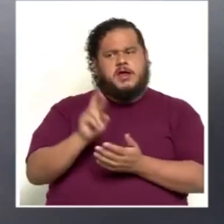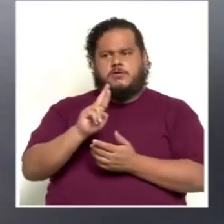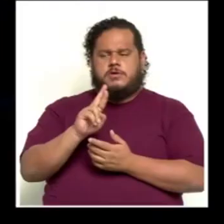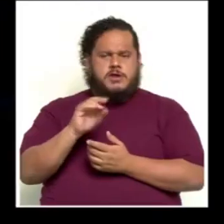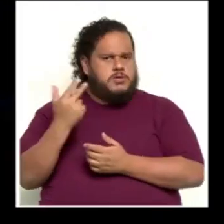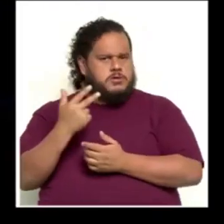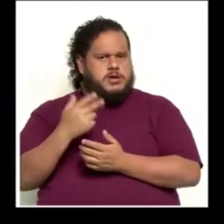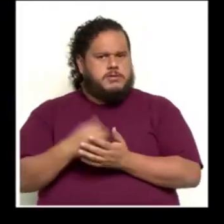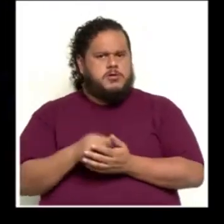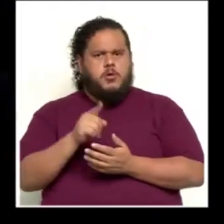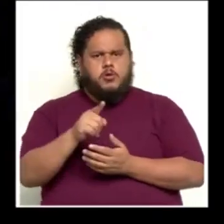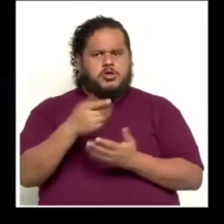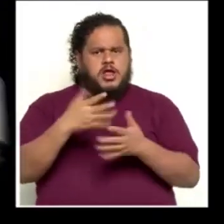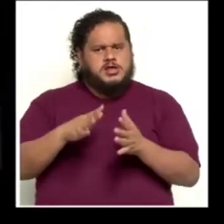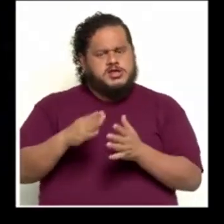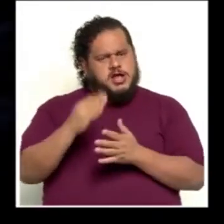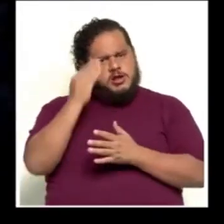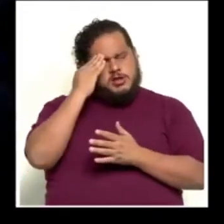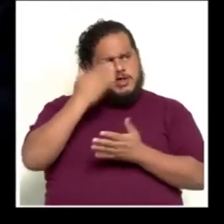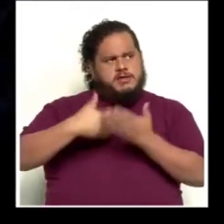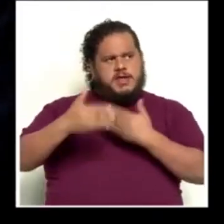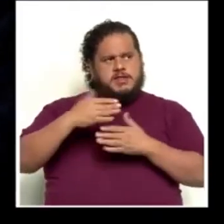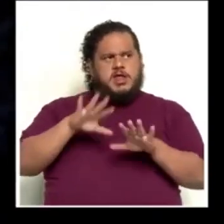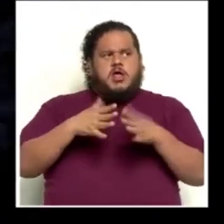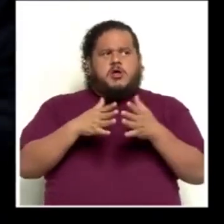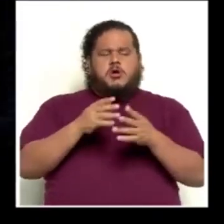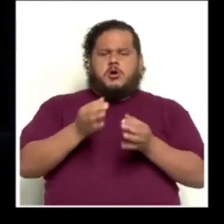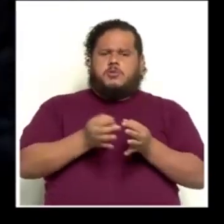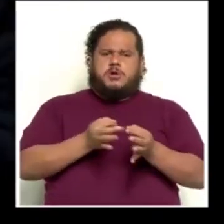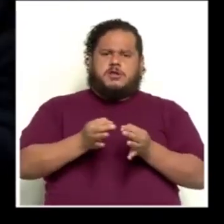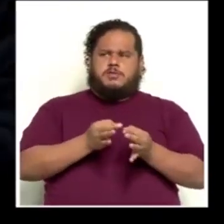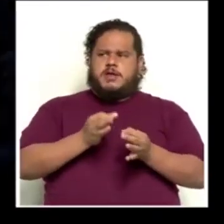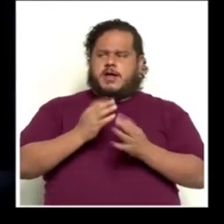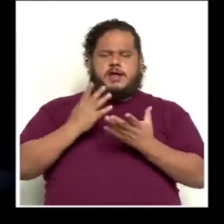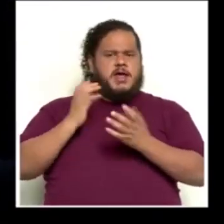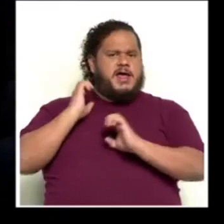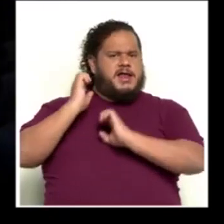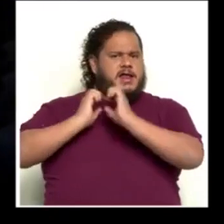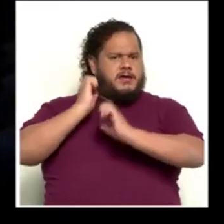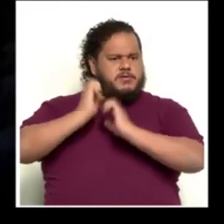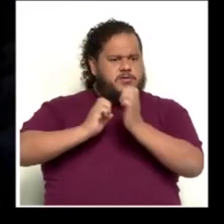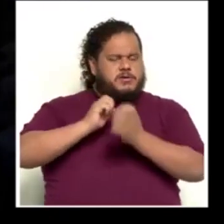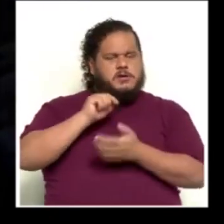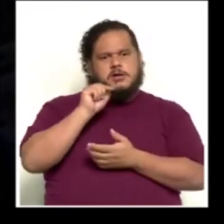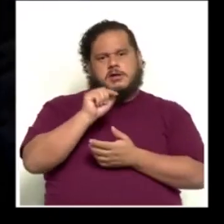Chávez? ¿Lo podías anticipar? ¿Cómo explicás la evolución de este